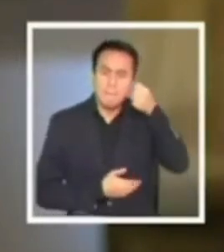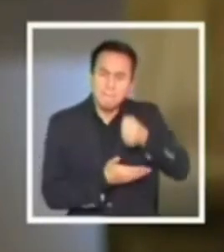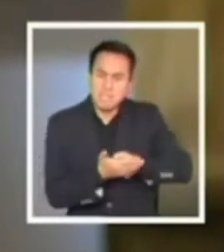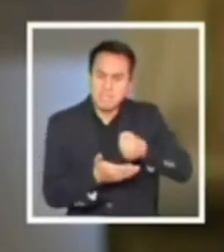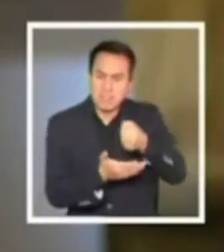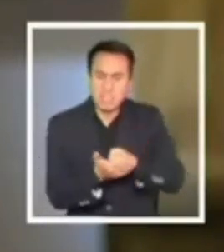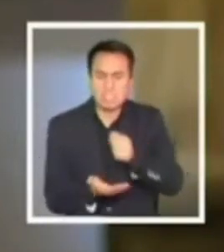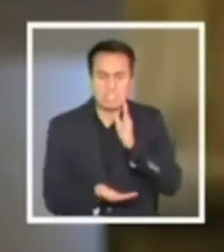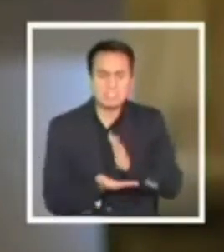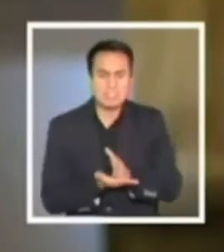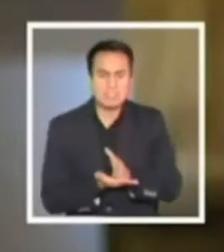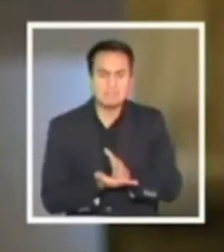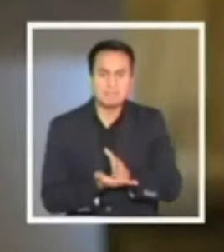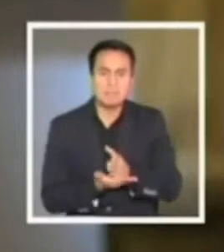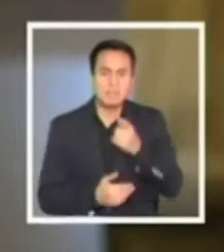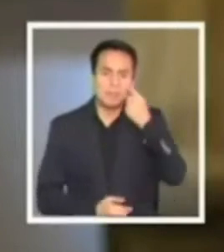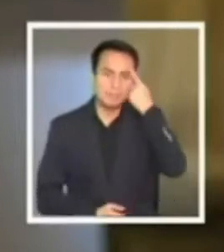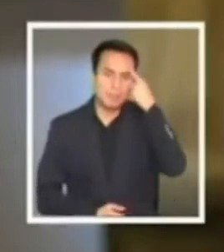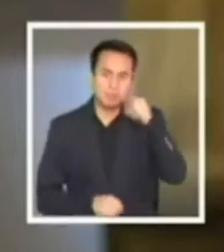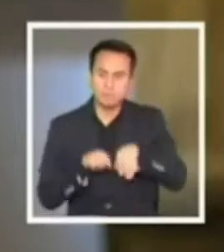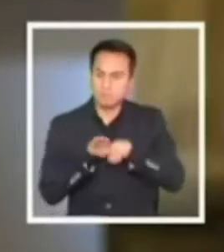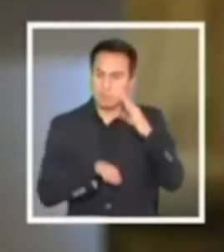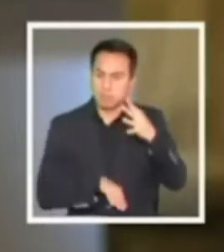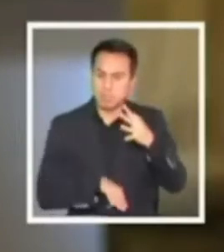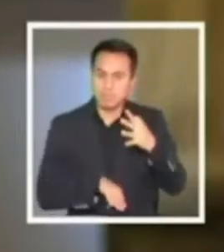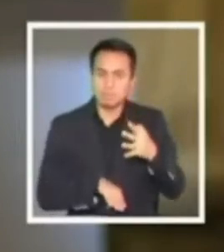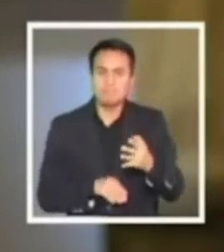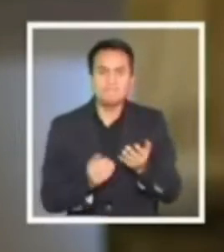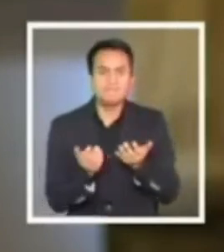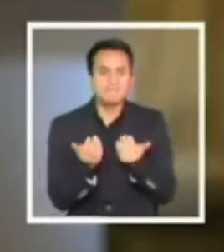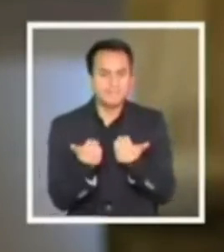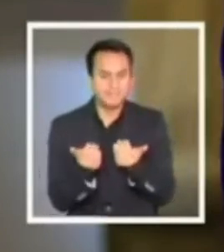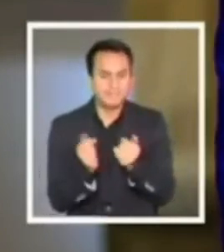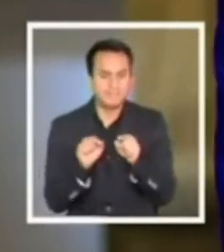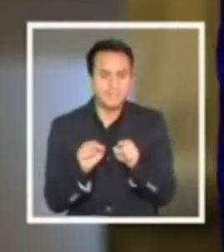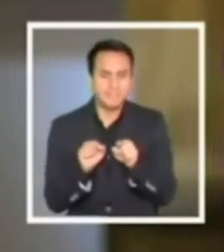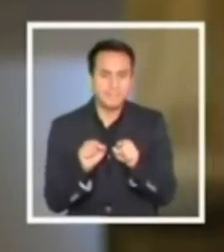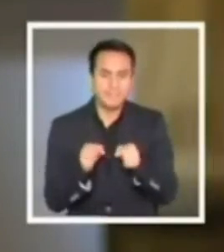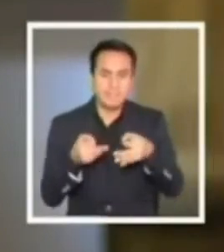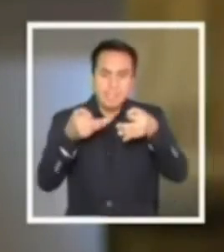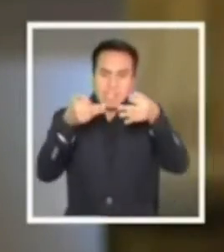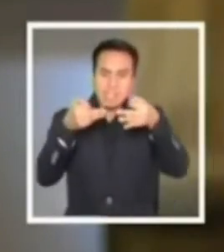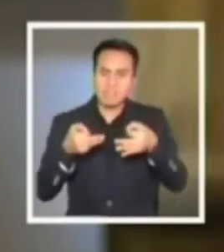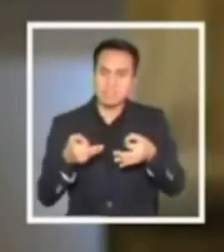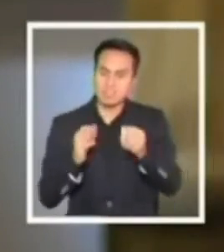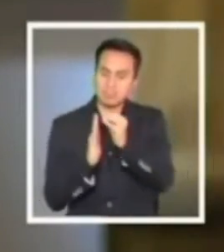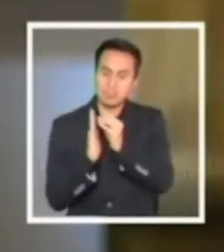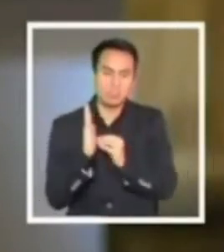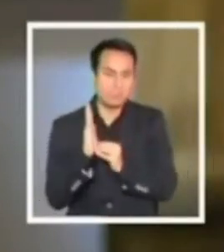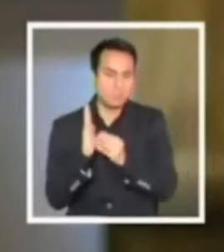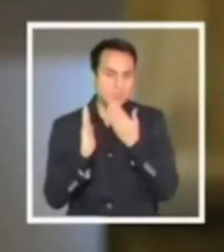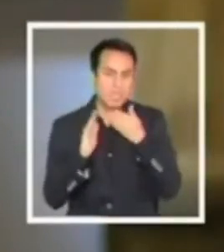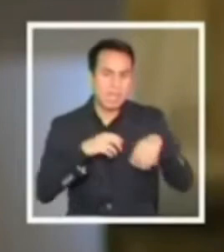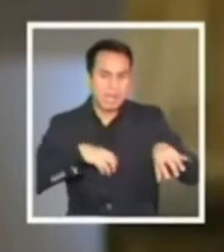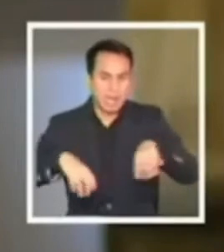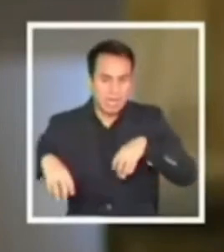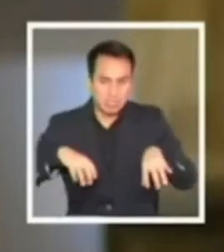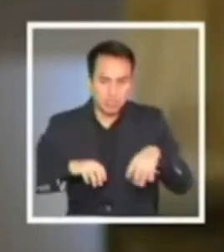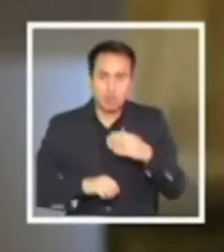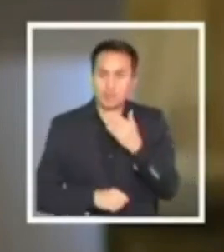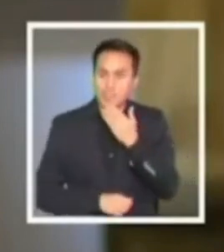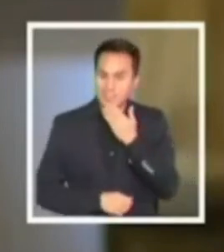perseverancia, pero sobre todo demanda de definición y